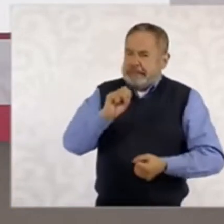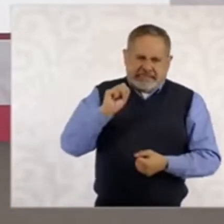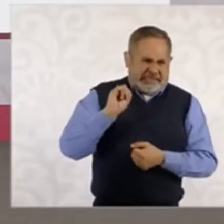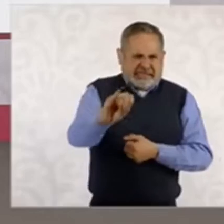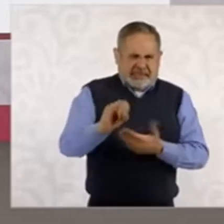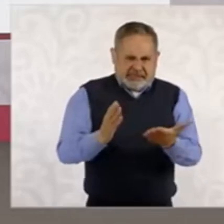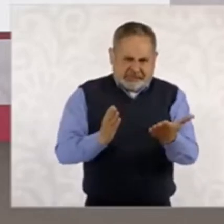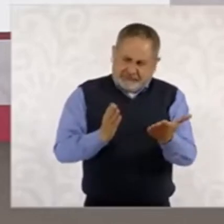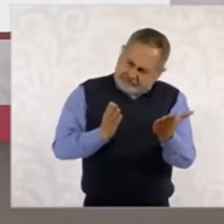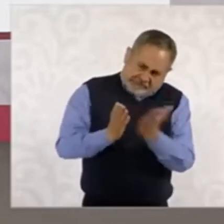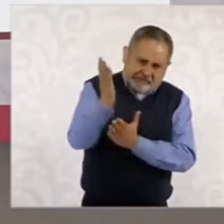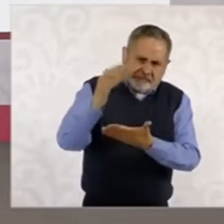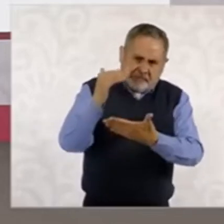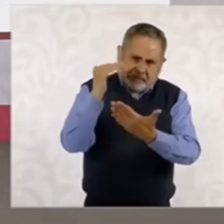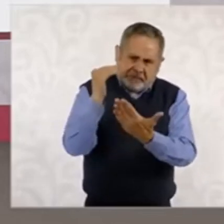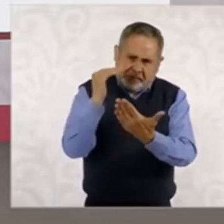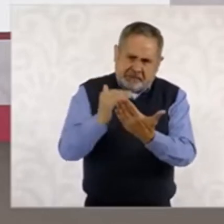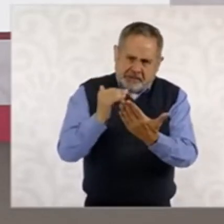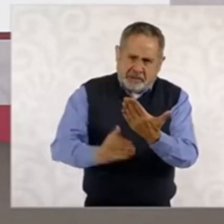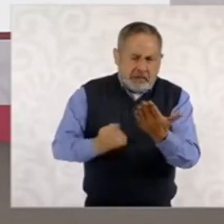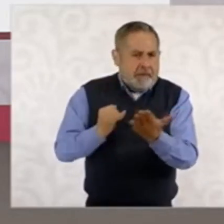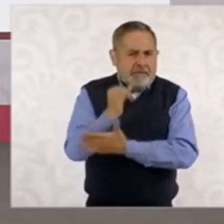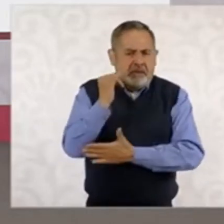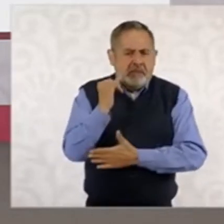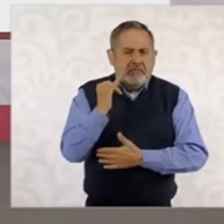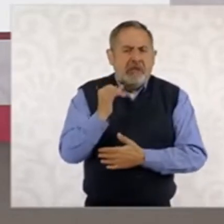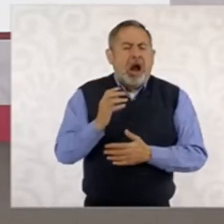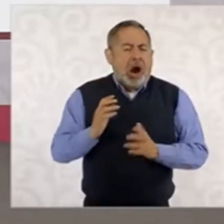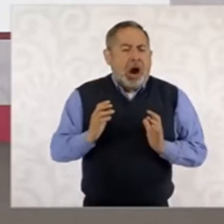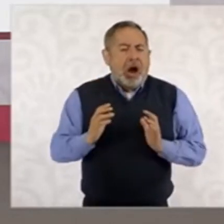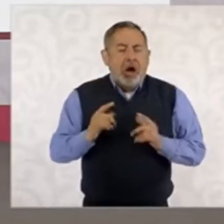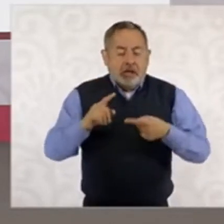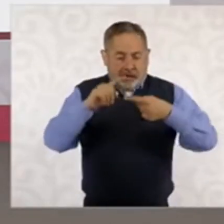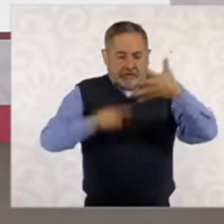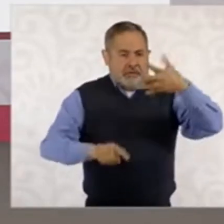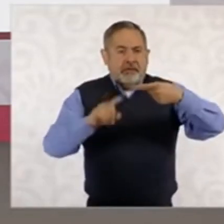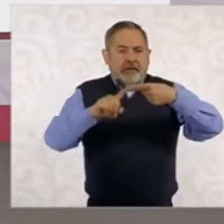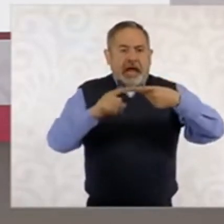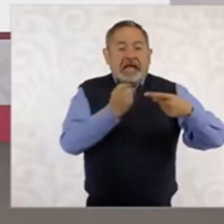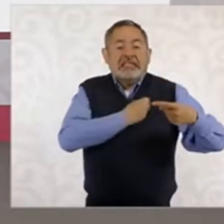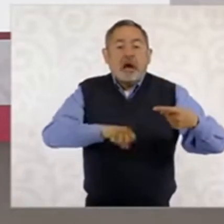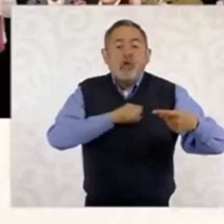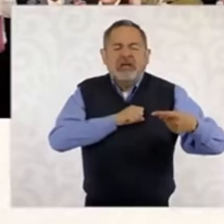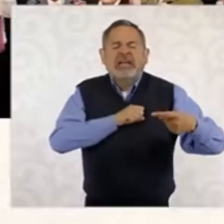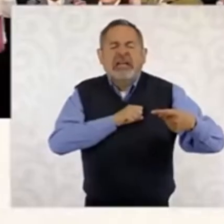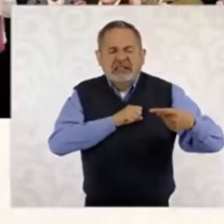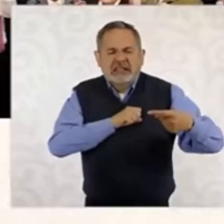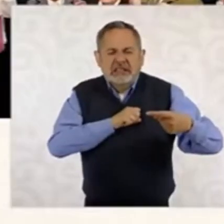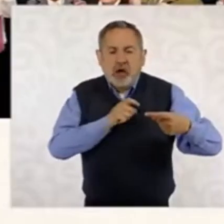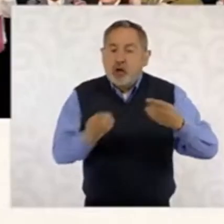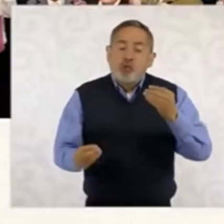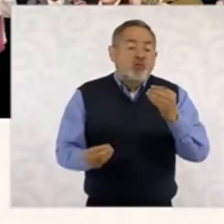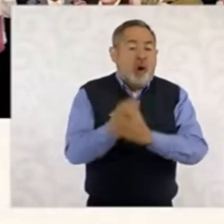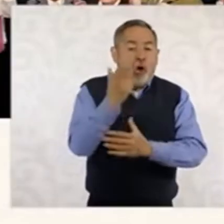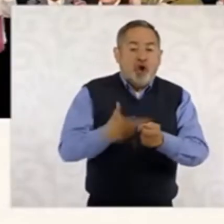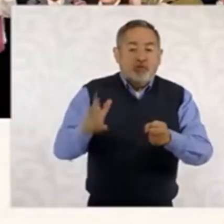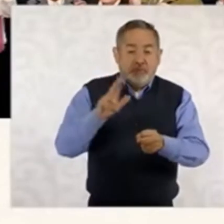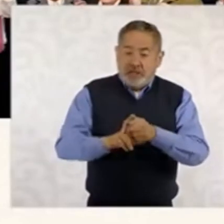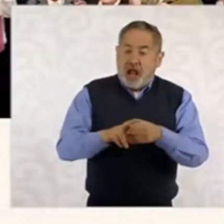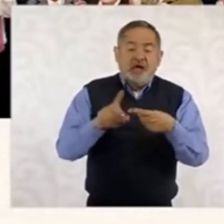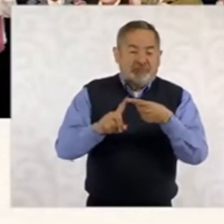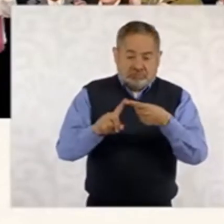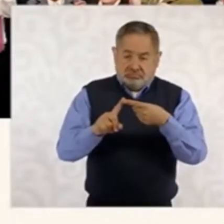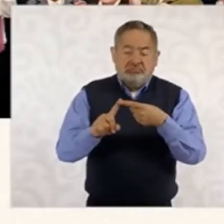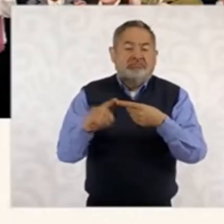La siguiente. ¿Y en qué consiste? Primero, la salud. El nuevo Hospital General de Ures se convierte de